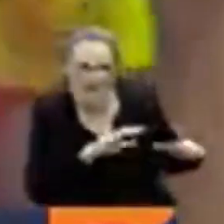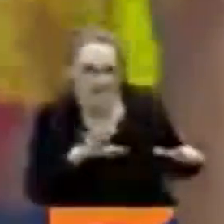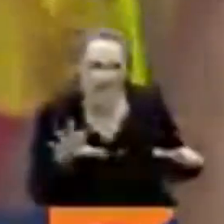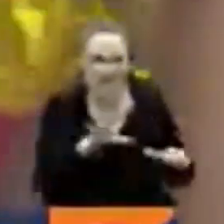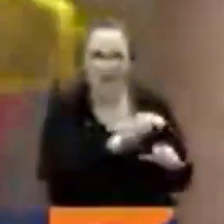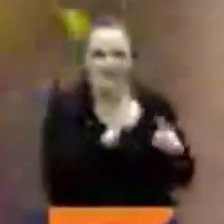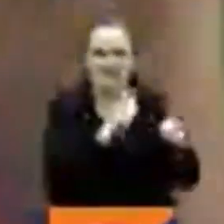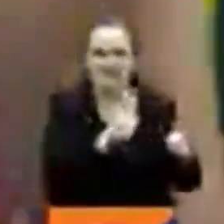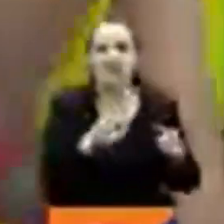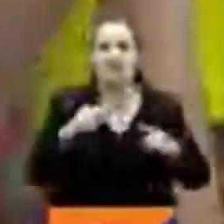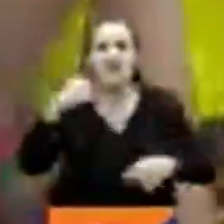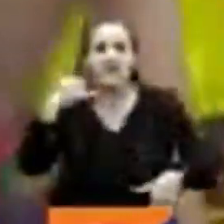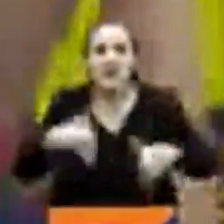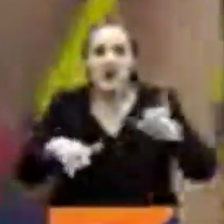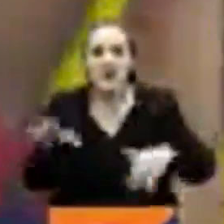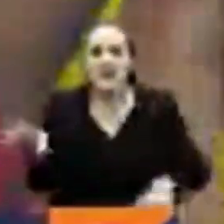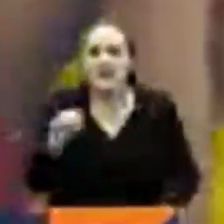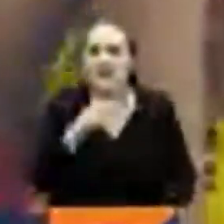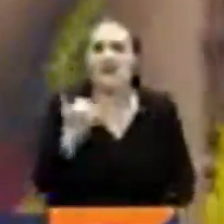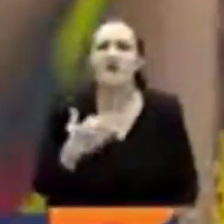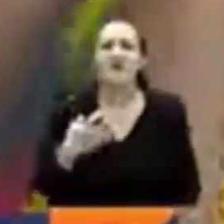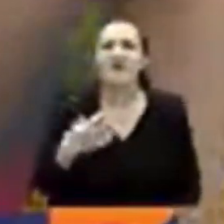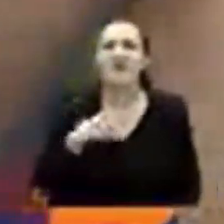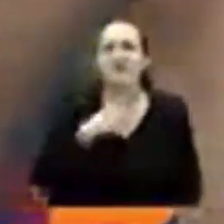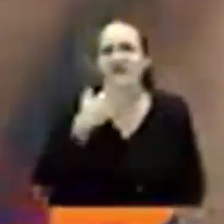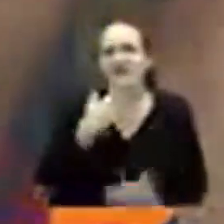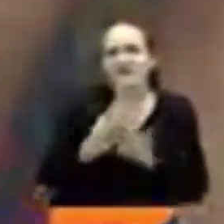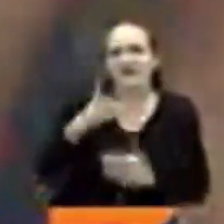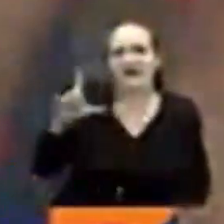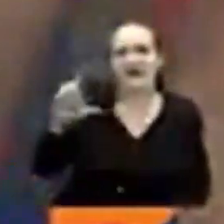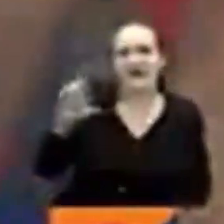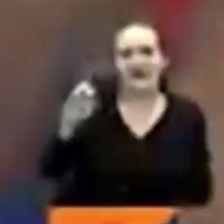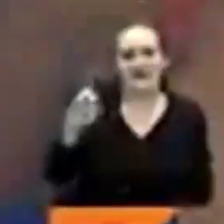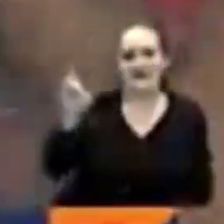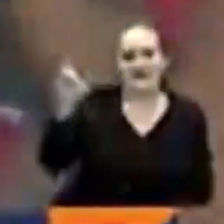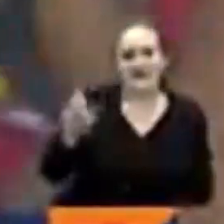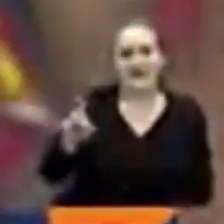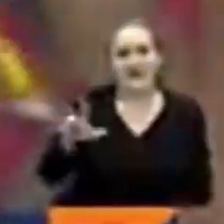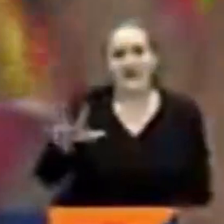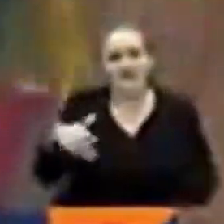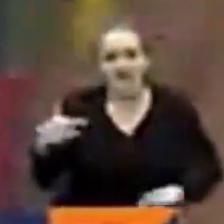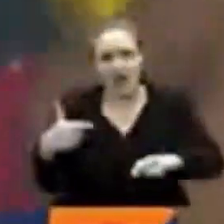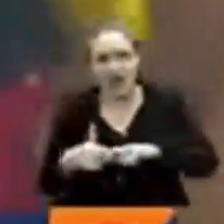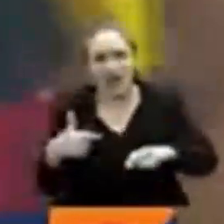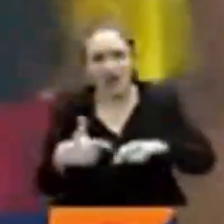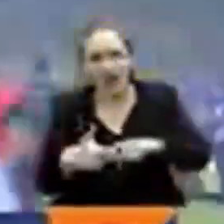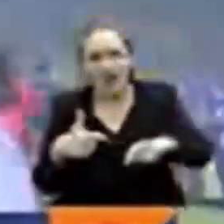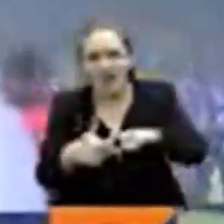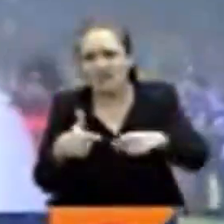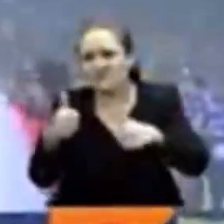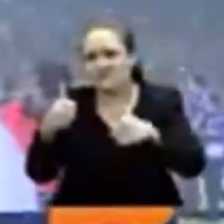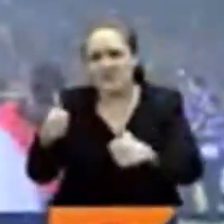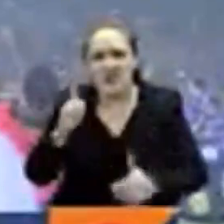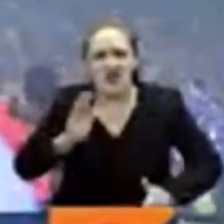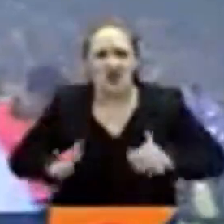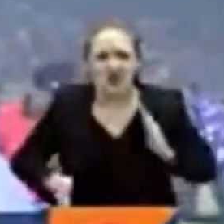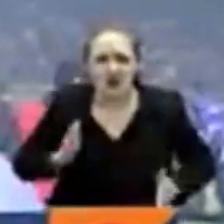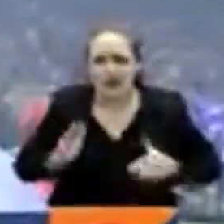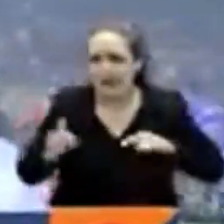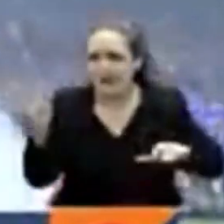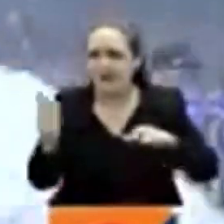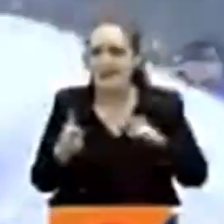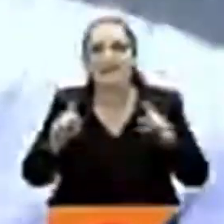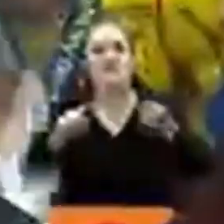Y sus jugadores. Hoy salimos campeón por Leo, que hizo 15 goles, por León, que corrió y metió mucho, y por la